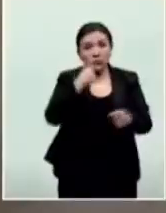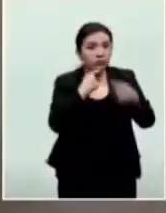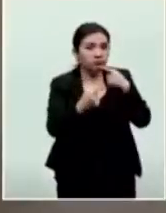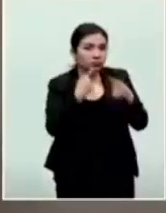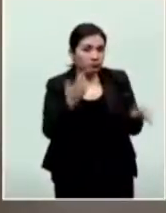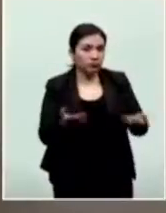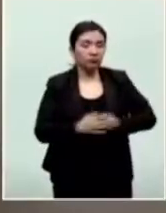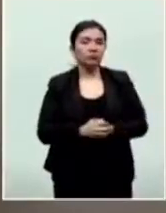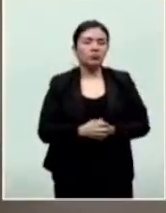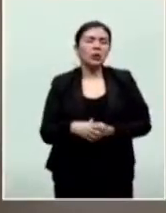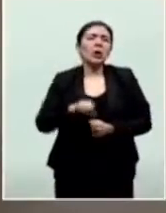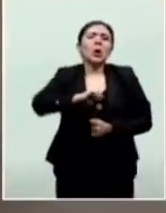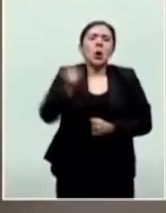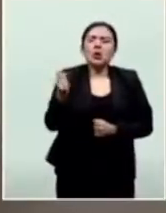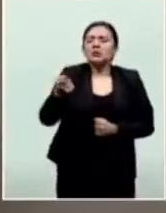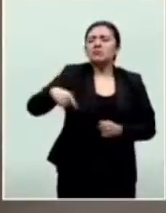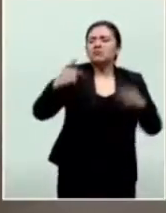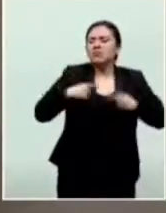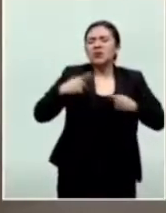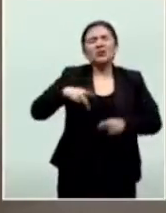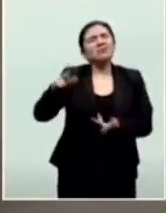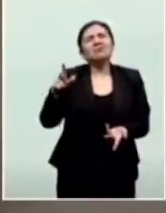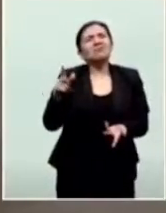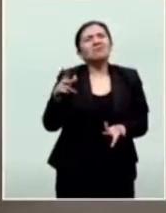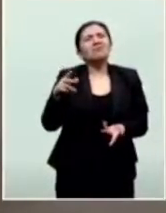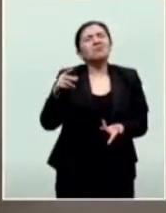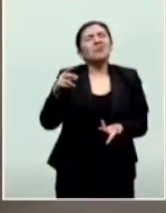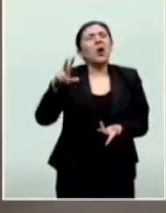La minoría no tuvo